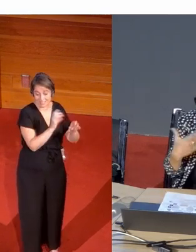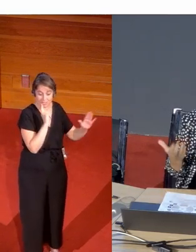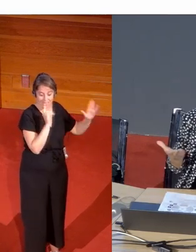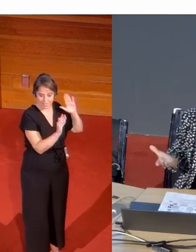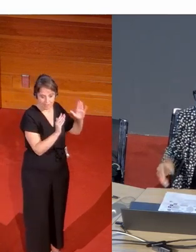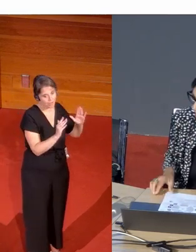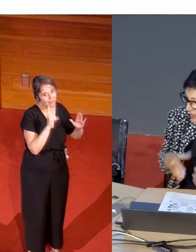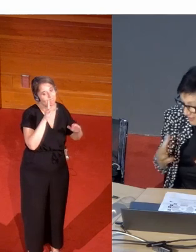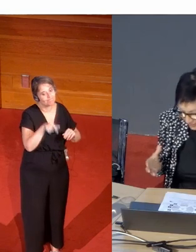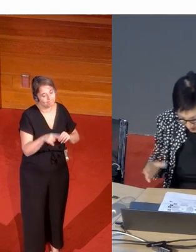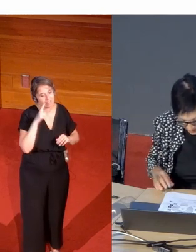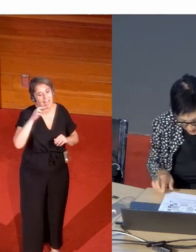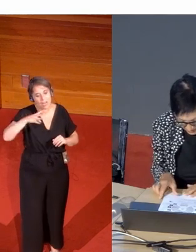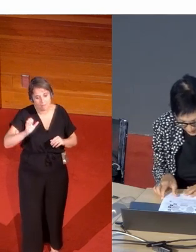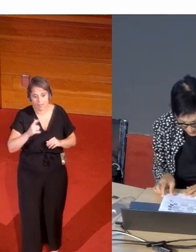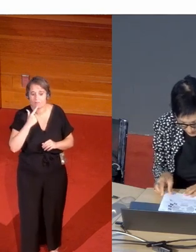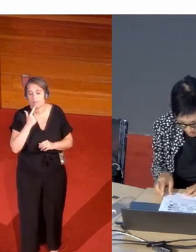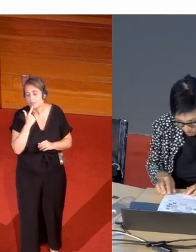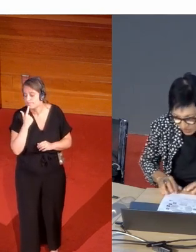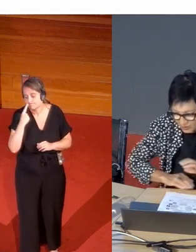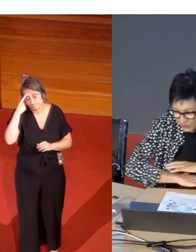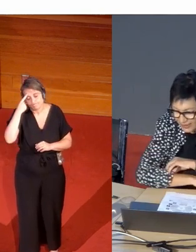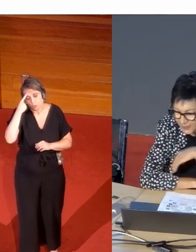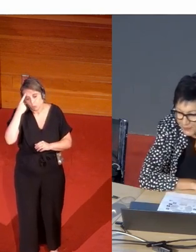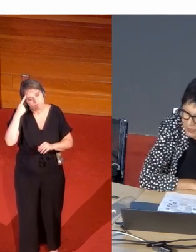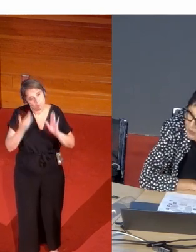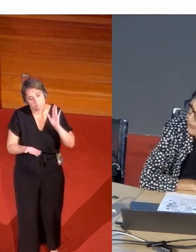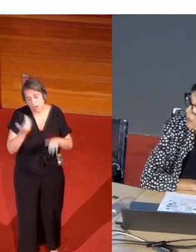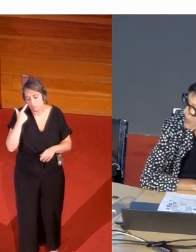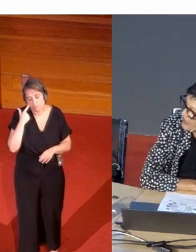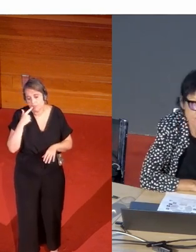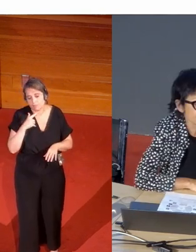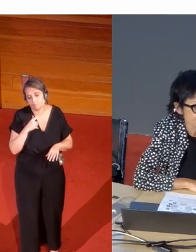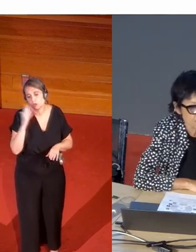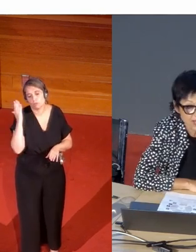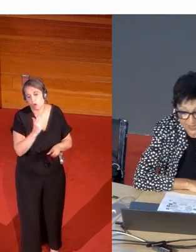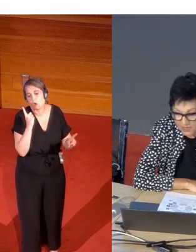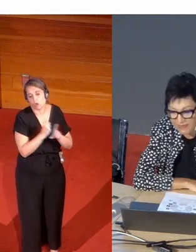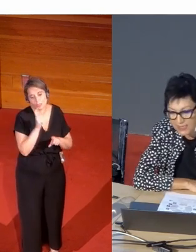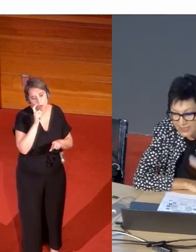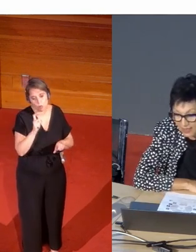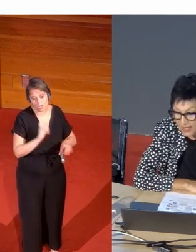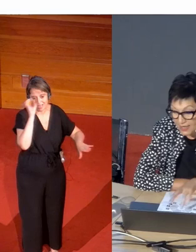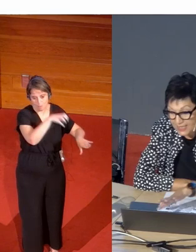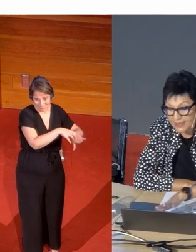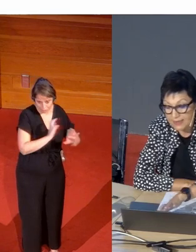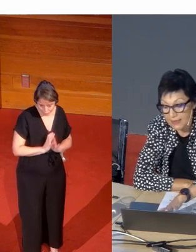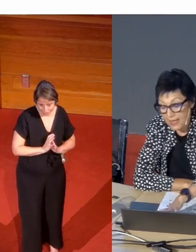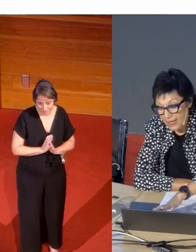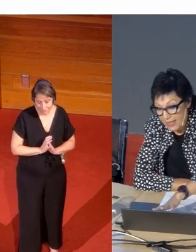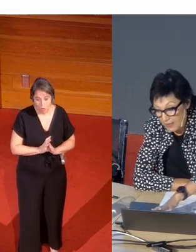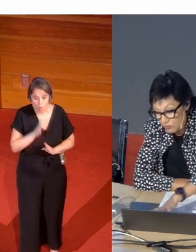esos y no le quedó más remedio que decir que condenaba la invasión de Ucrania bien que viene en la extrema derecha que viene en la extrema derecha